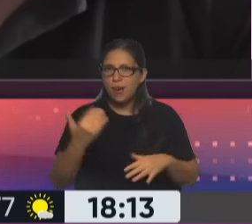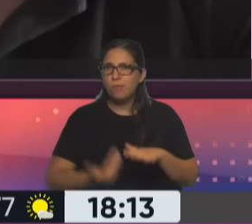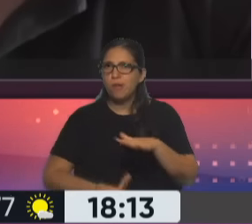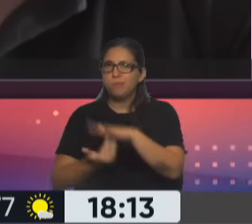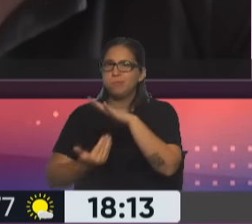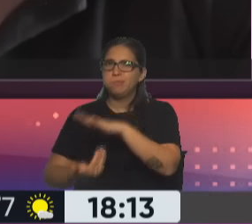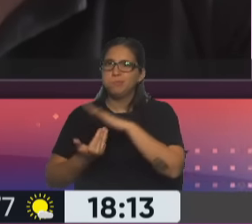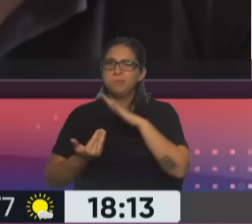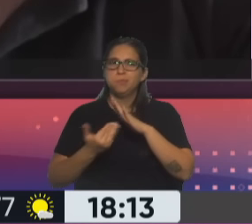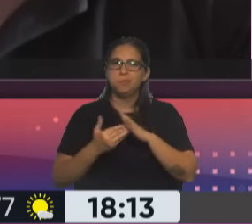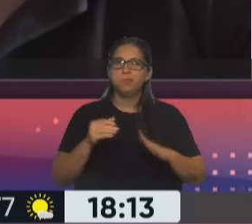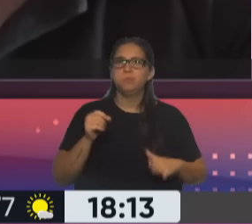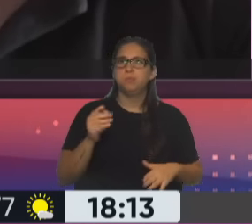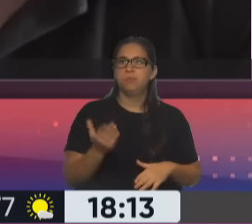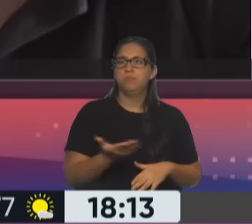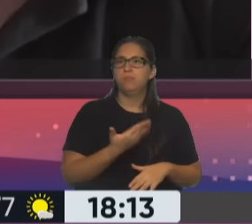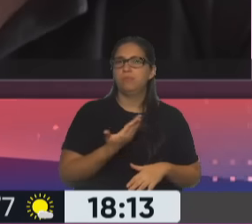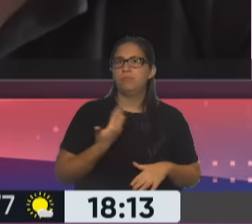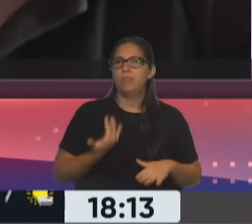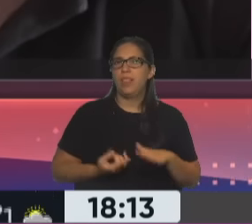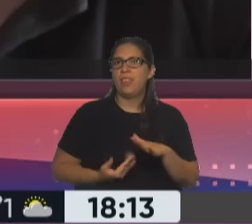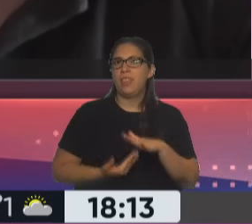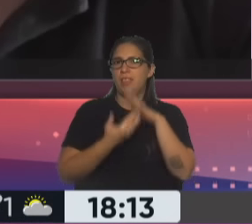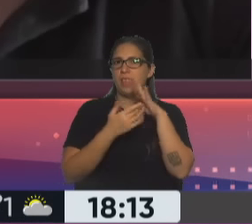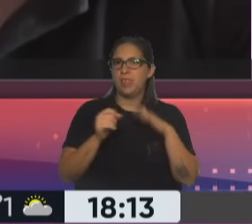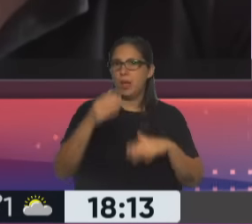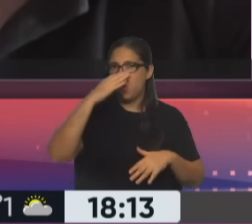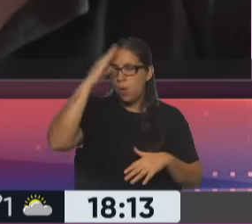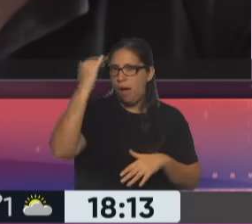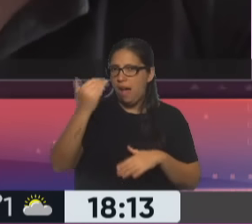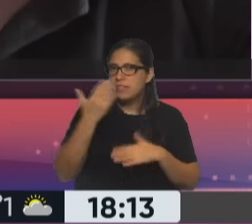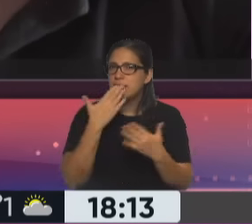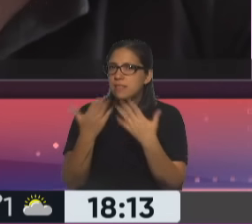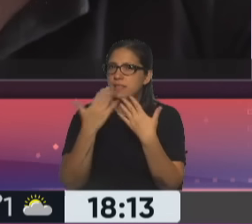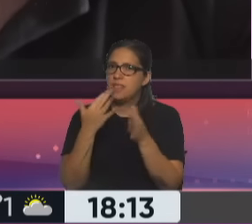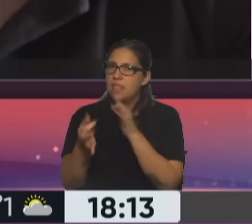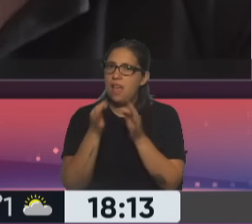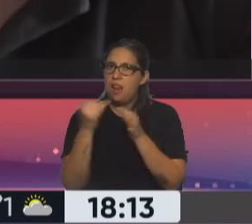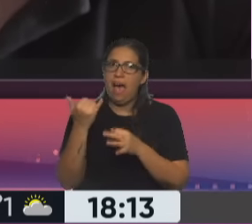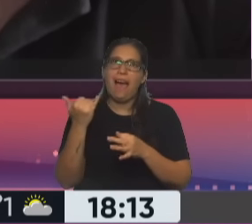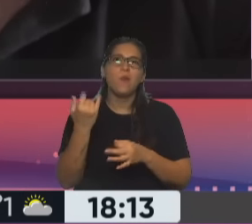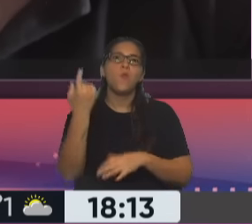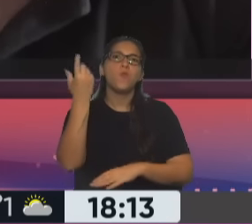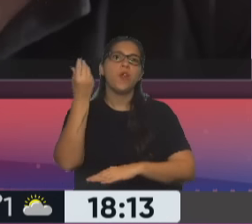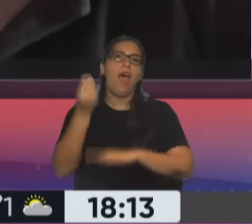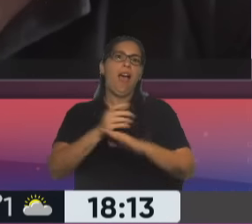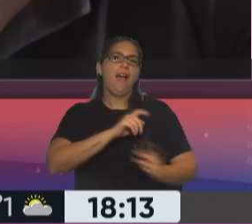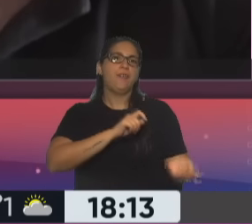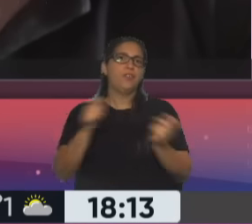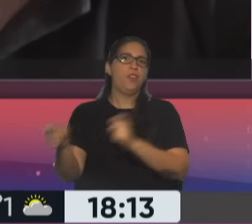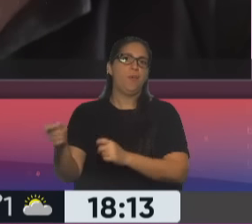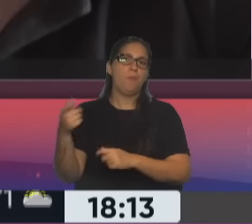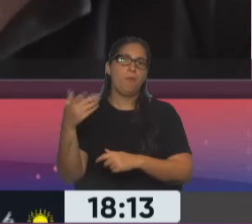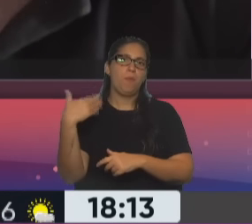altos funcionarios del régimen cubano, y dio a entender que había una Delcy Rodríguez. ¿Ve factible